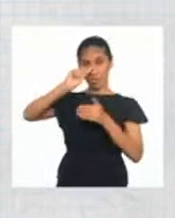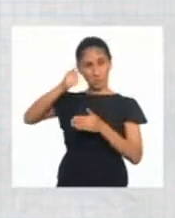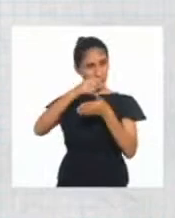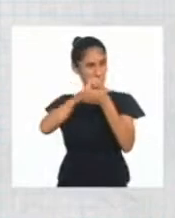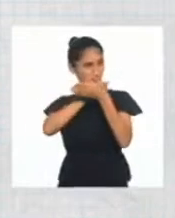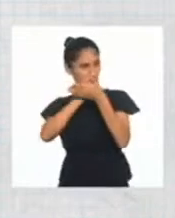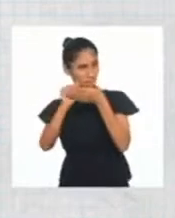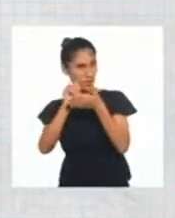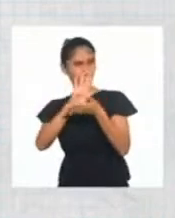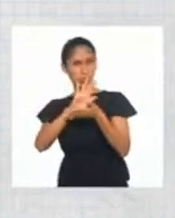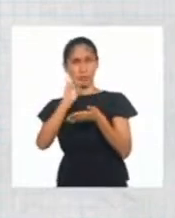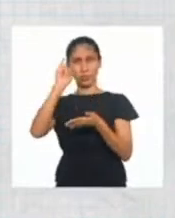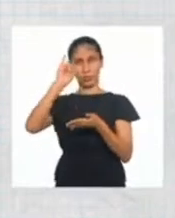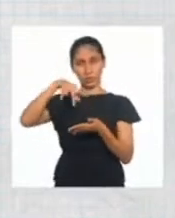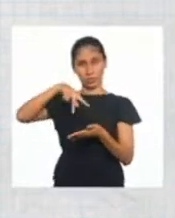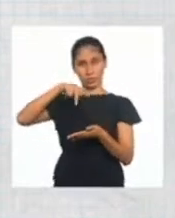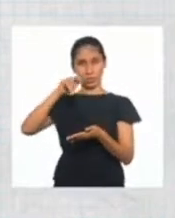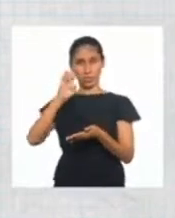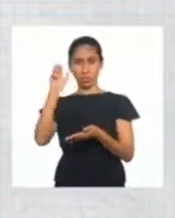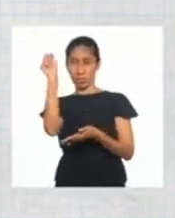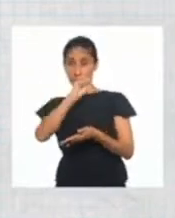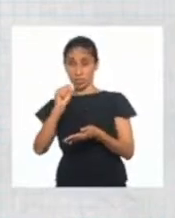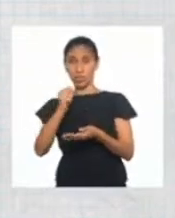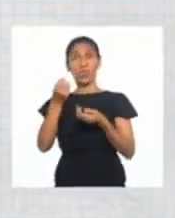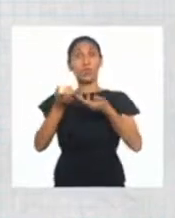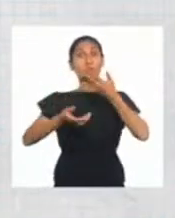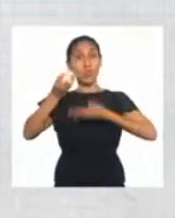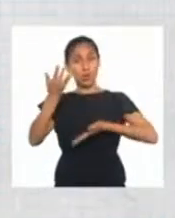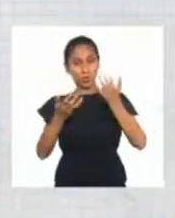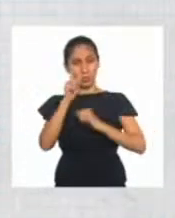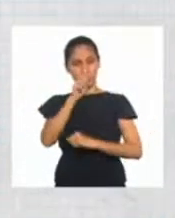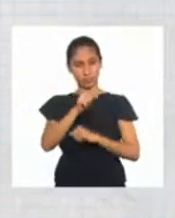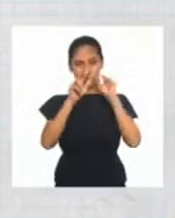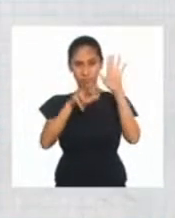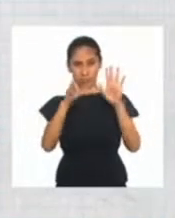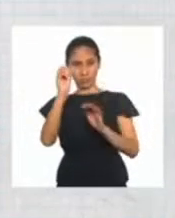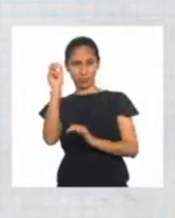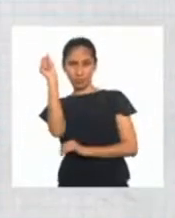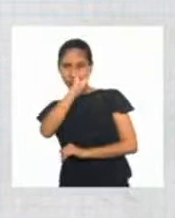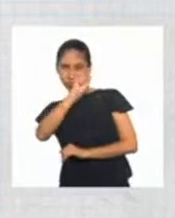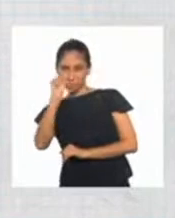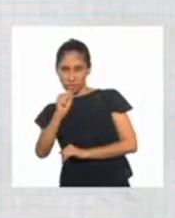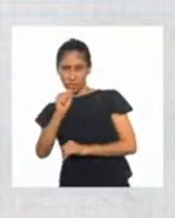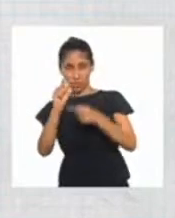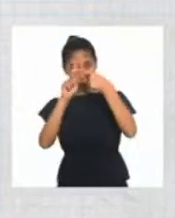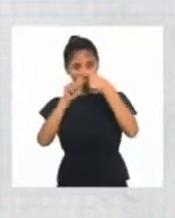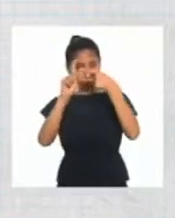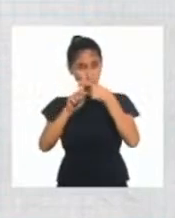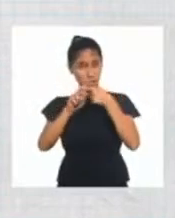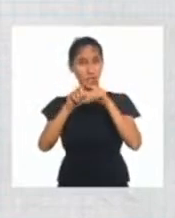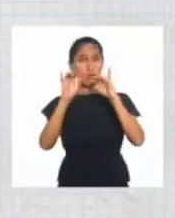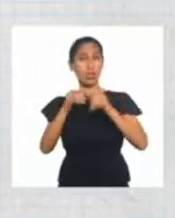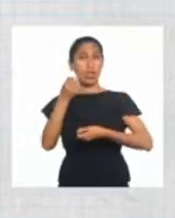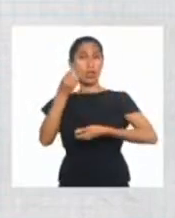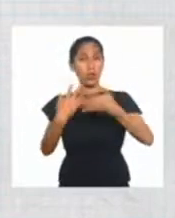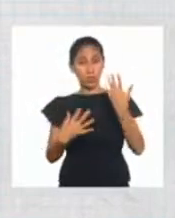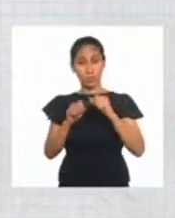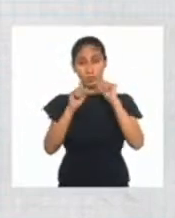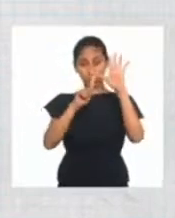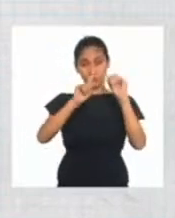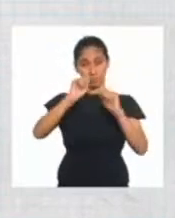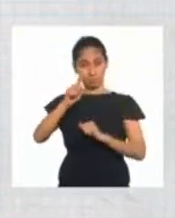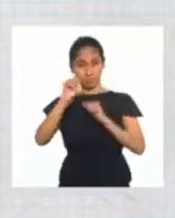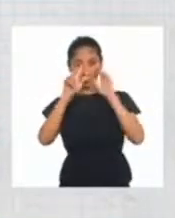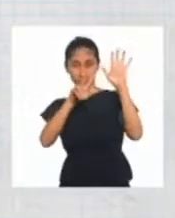primer mes, el interés es de 180 soles, que sumado al capital se obtiene